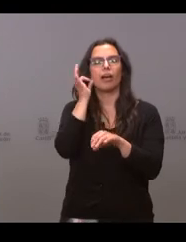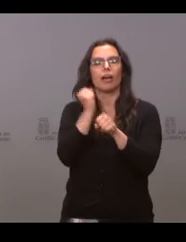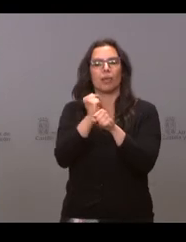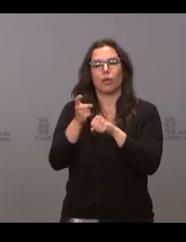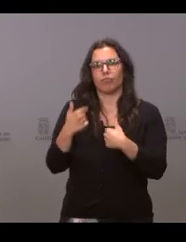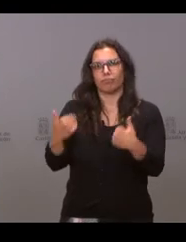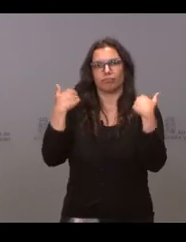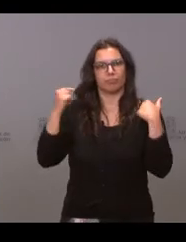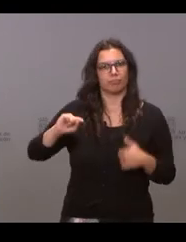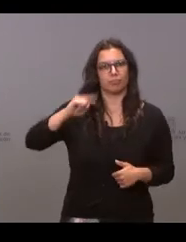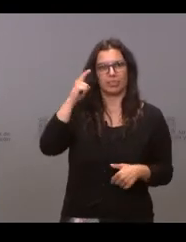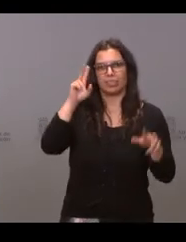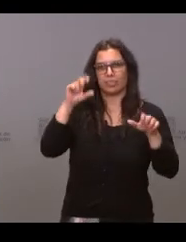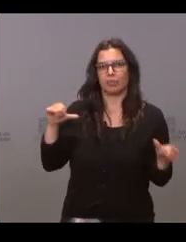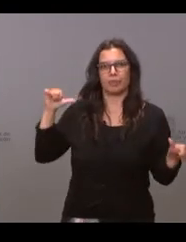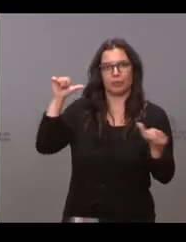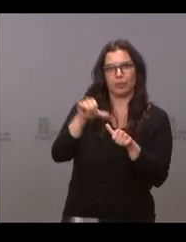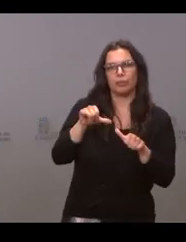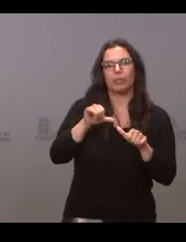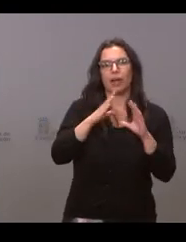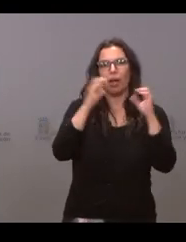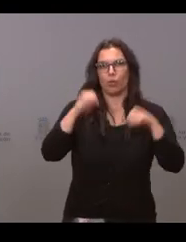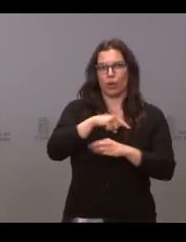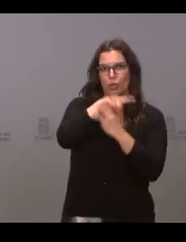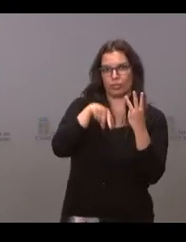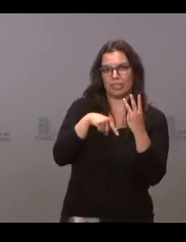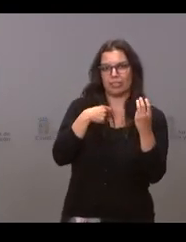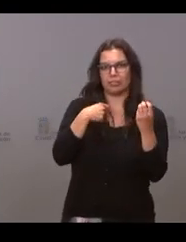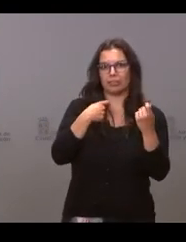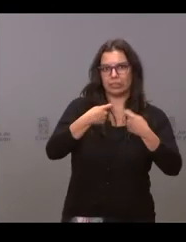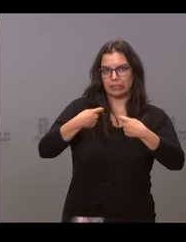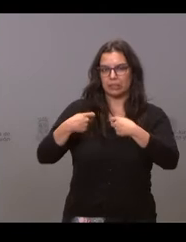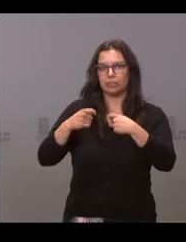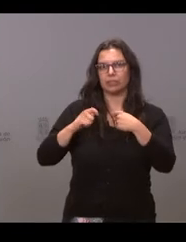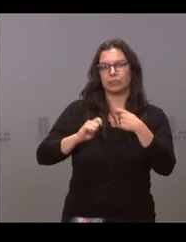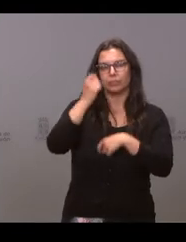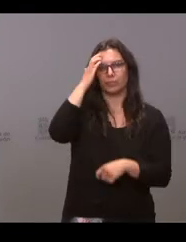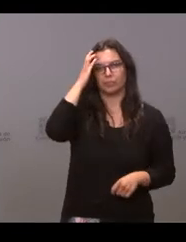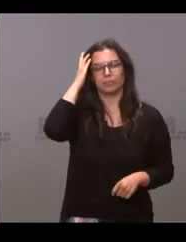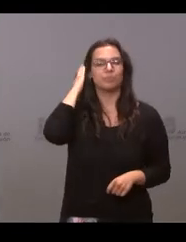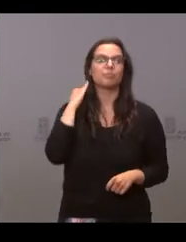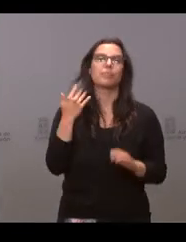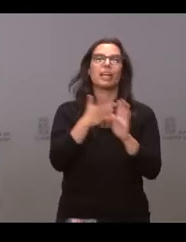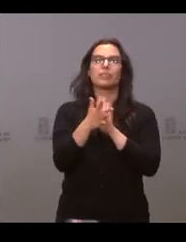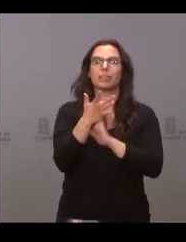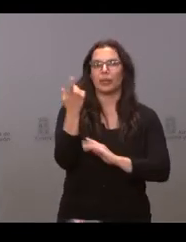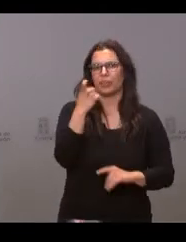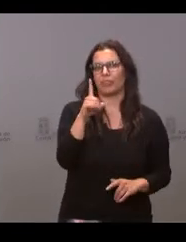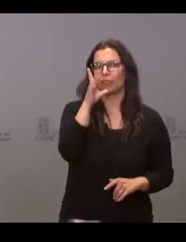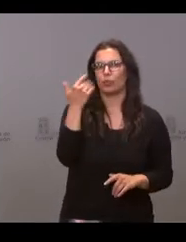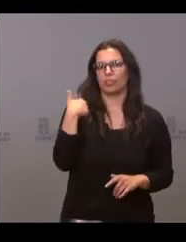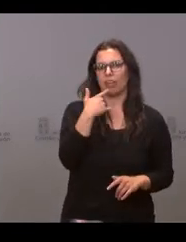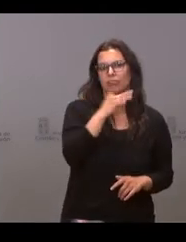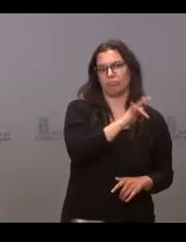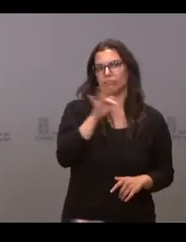peso los tres acuerdos del diálogo social no voy a mencionarlos porque ya han sido enumerados varias